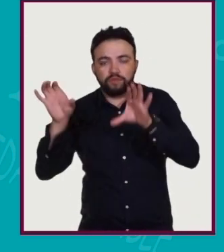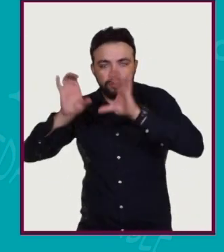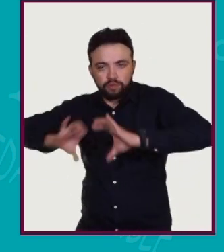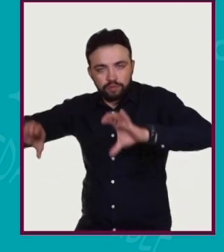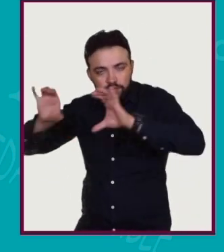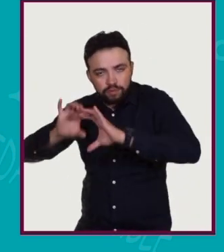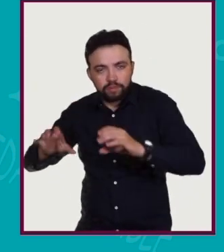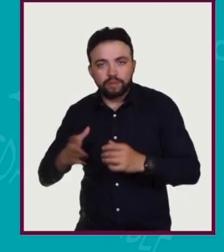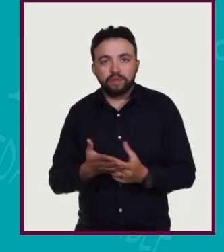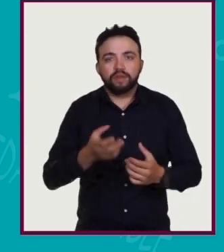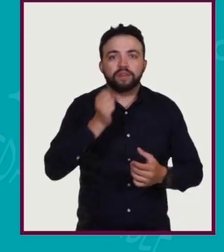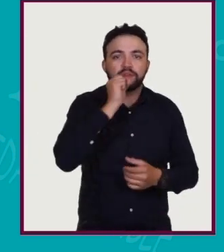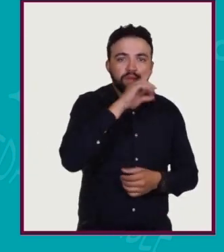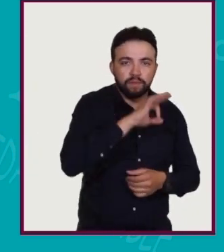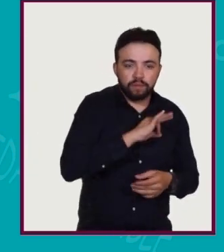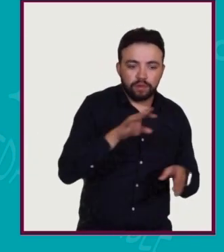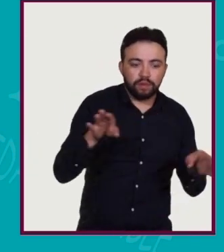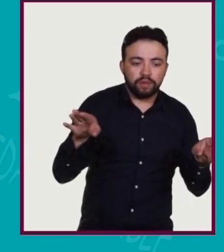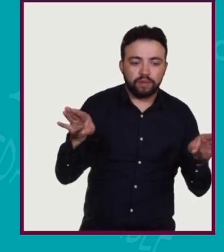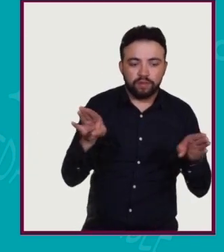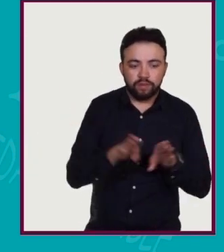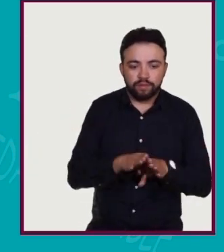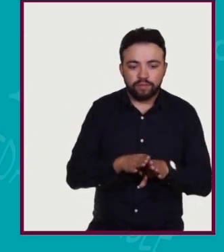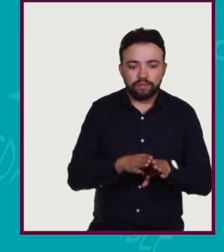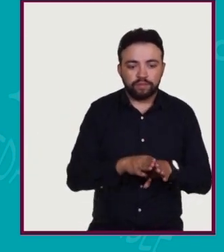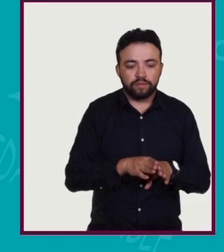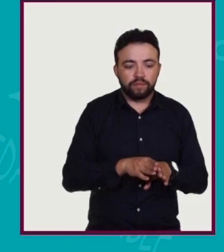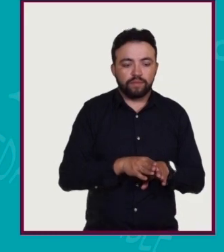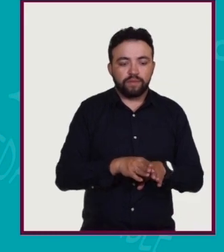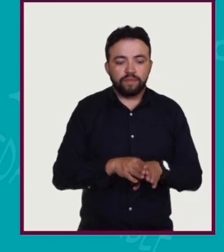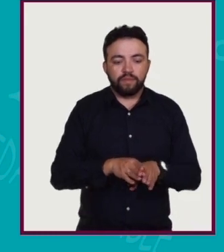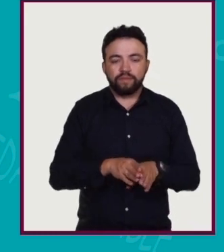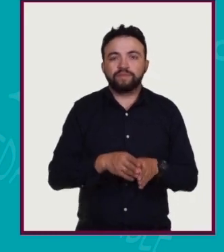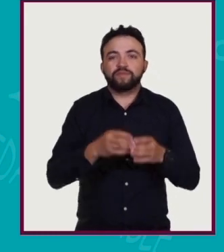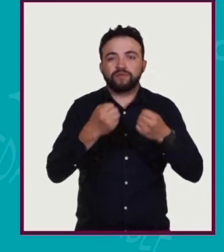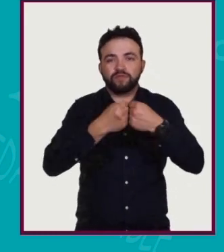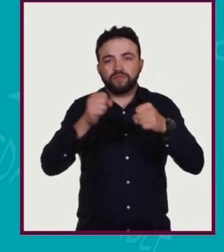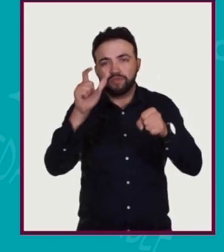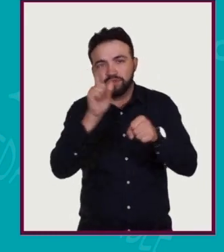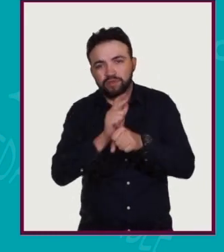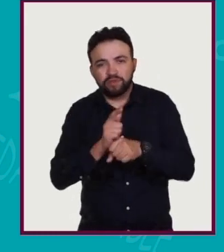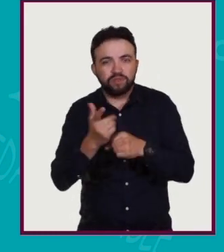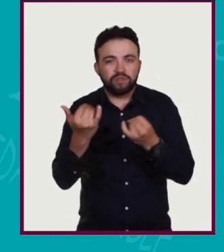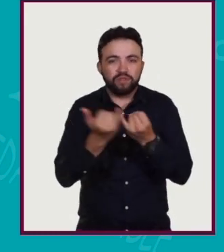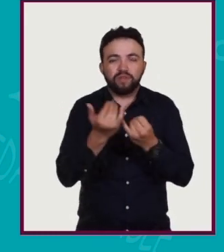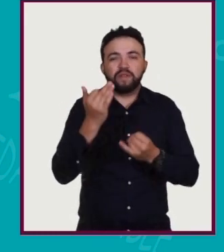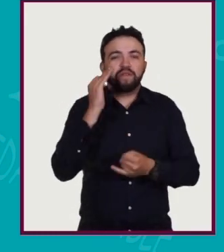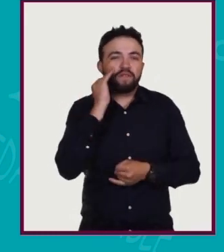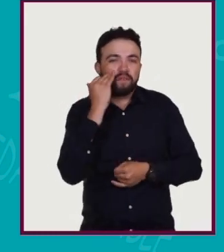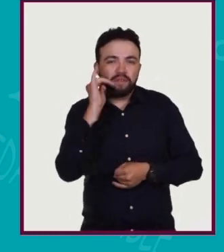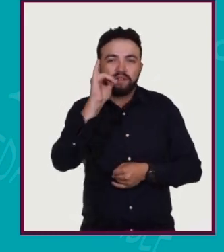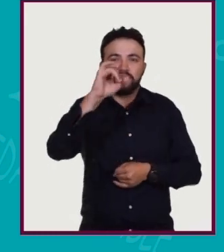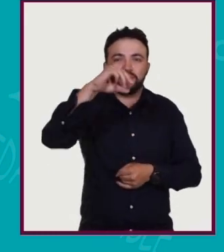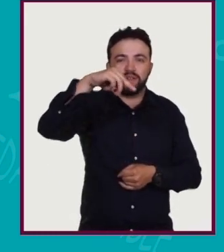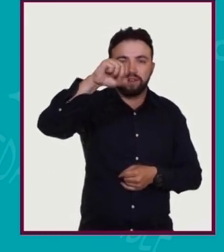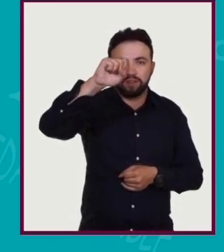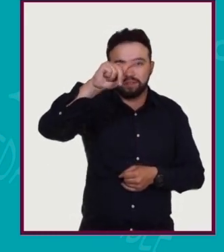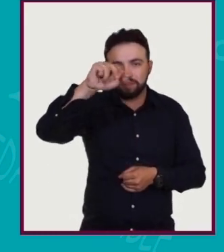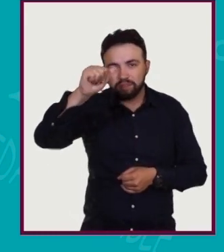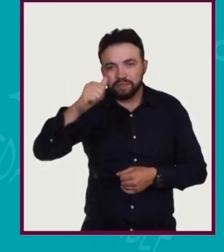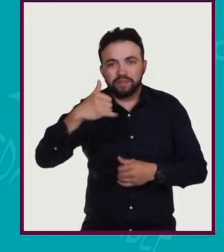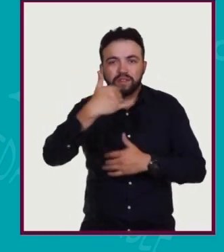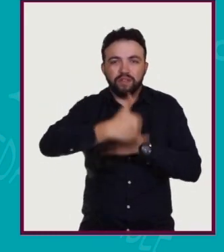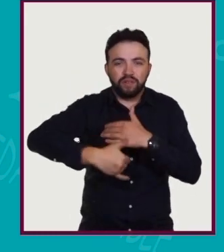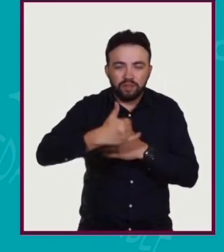computadoras, también pueden permanecer en perfiles de plataformas sociales como Instagram, YouTube, Facebook,